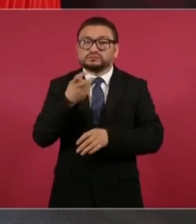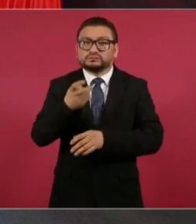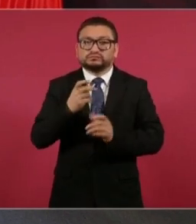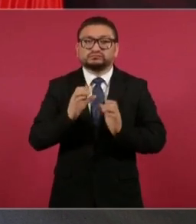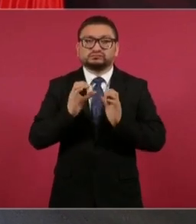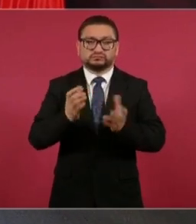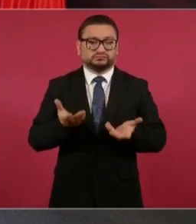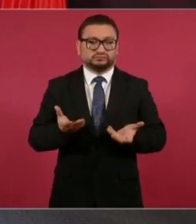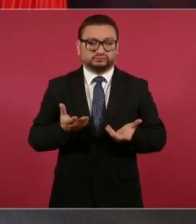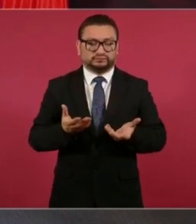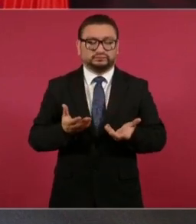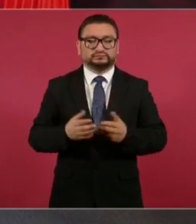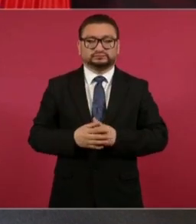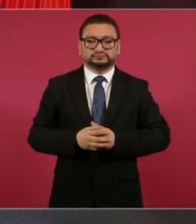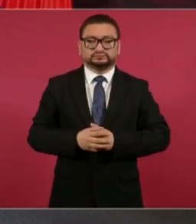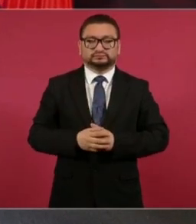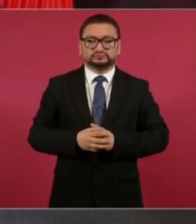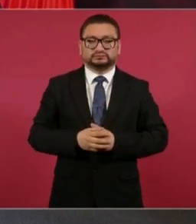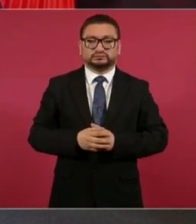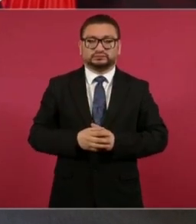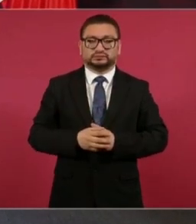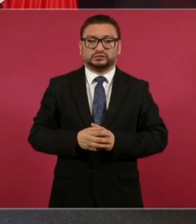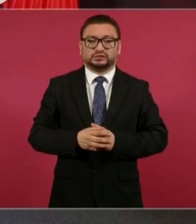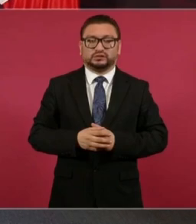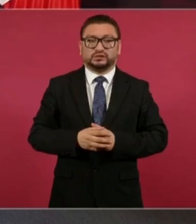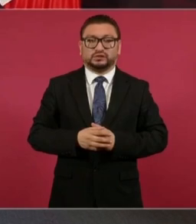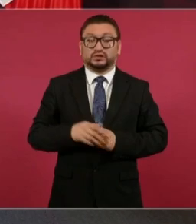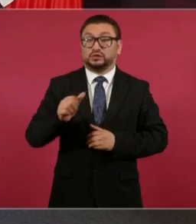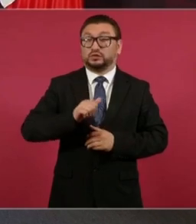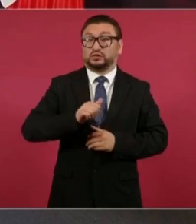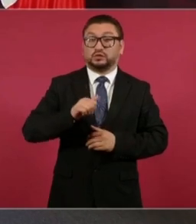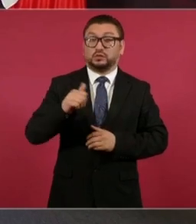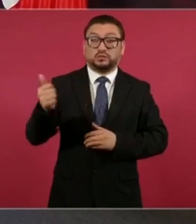indispensable y todo lo